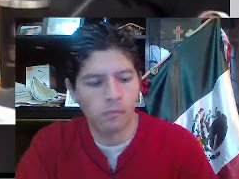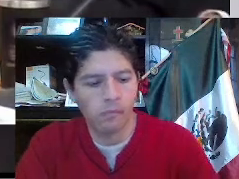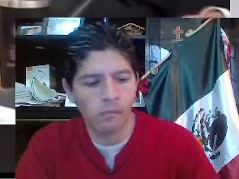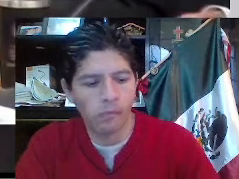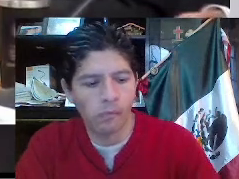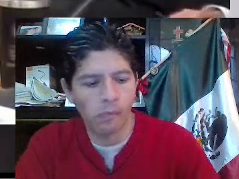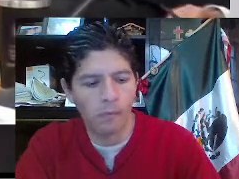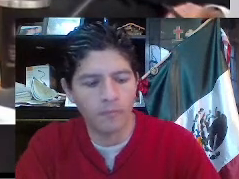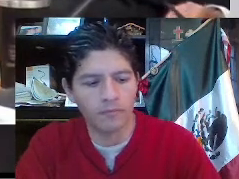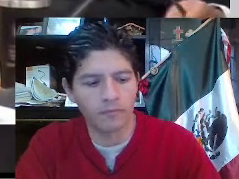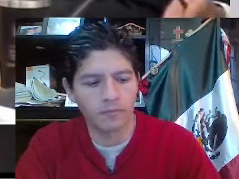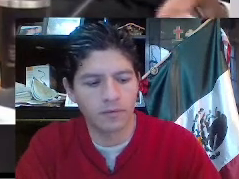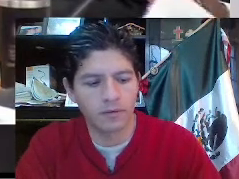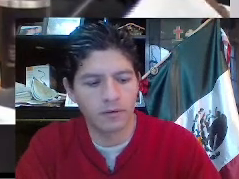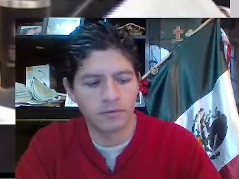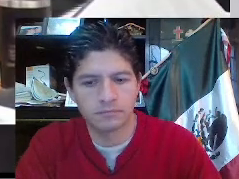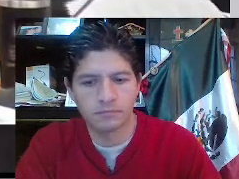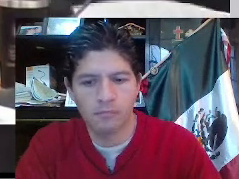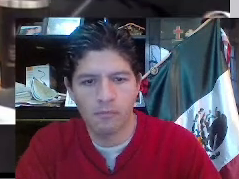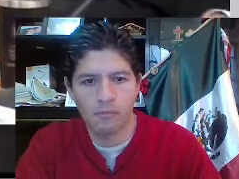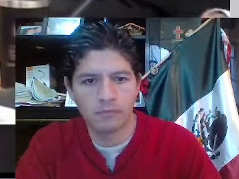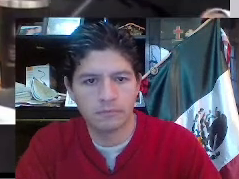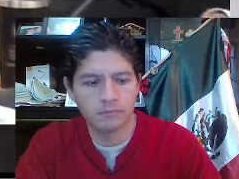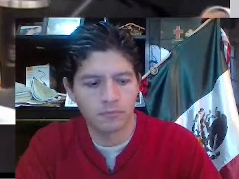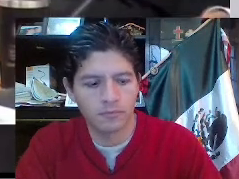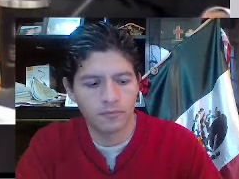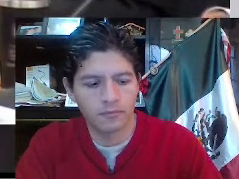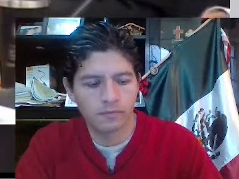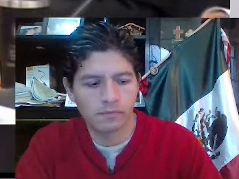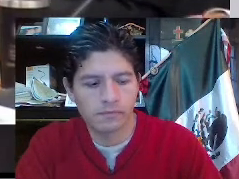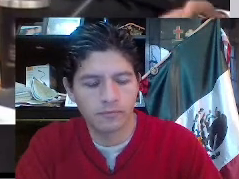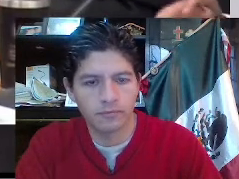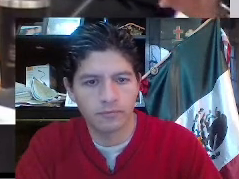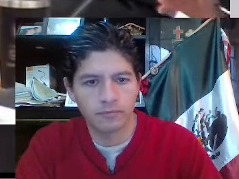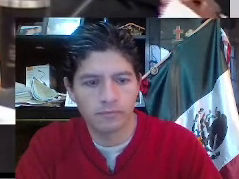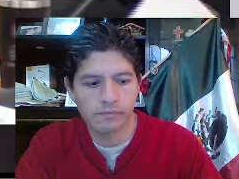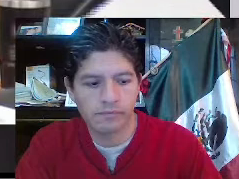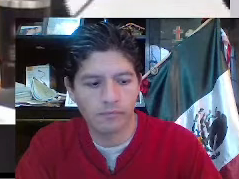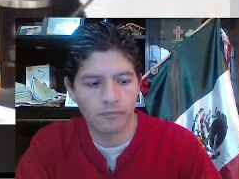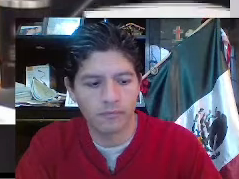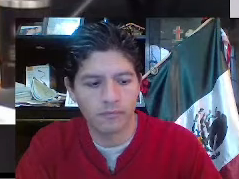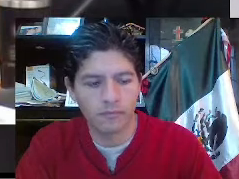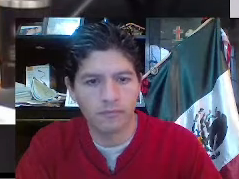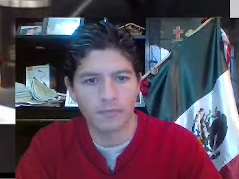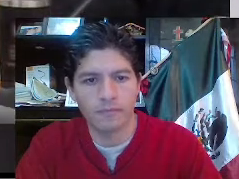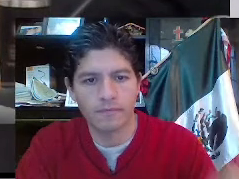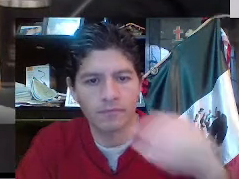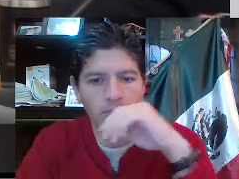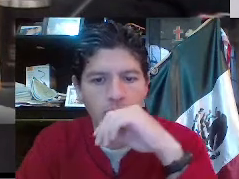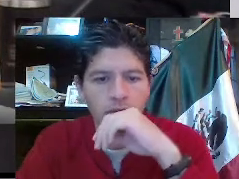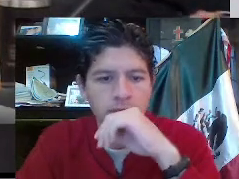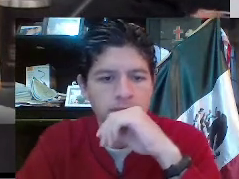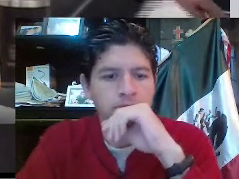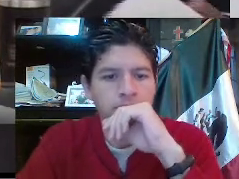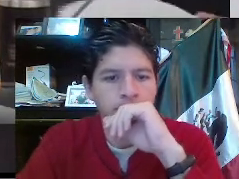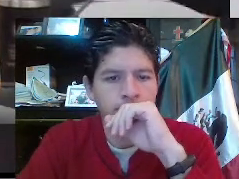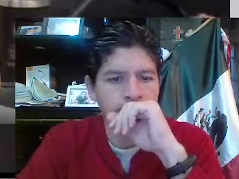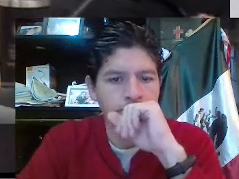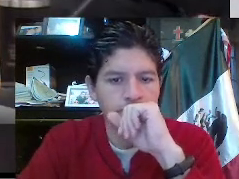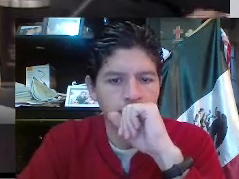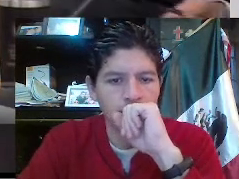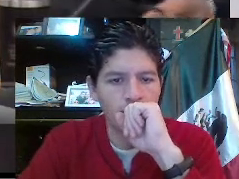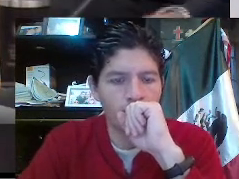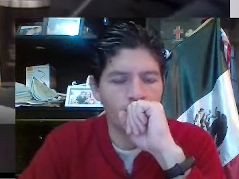Las sociedades de autoabastecimiento constituyen un esquema ilegal, ya que se trata de generadores que simulan tener